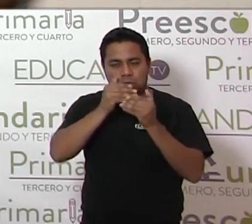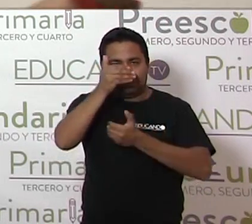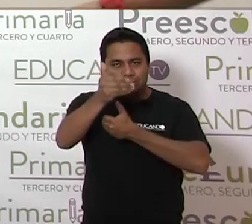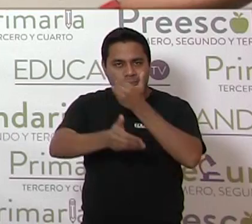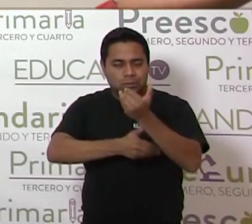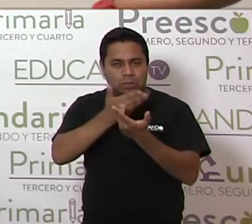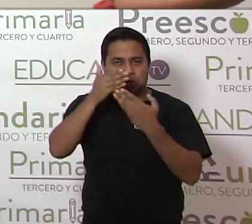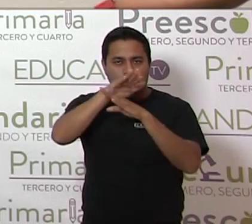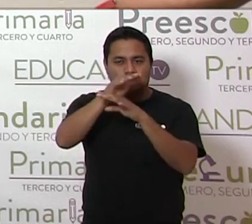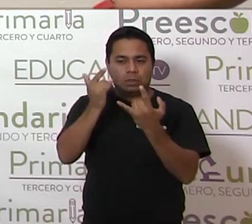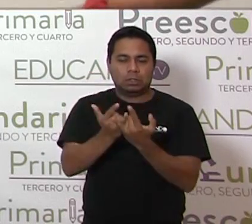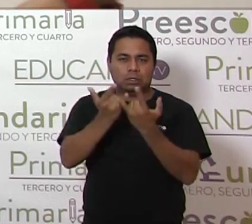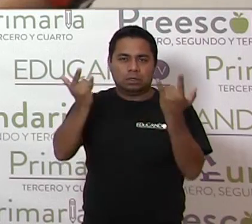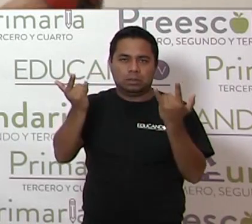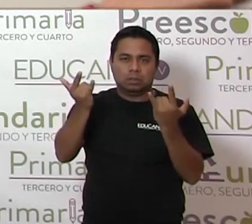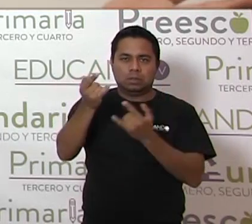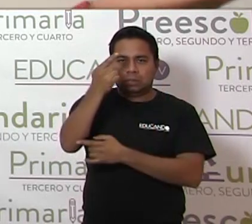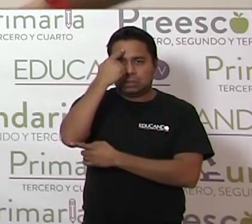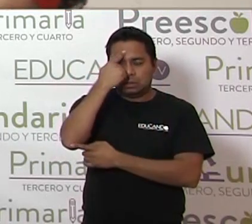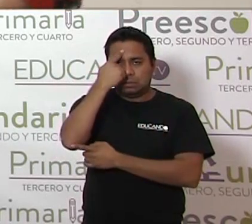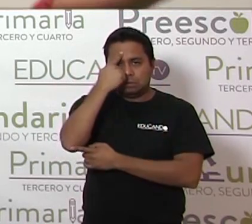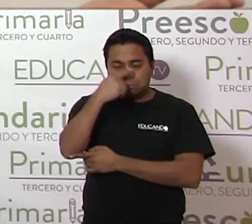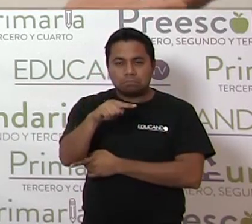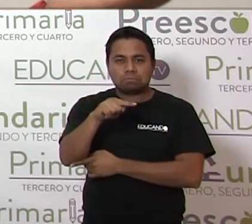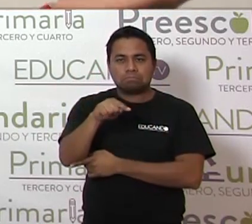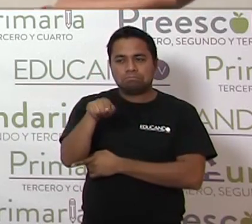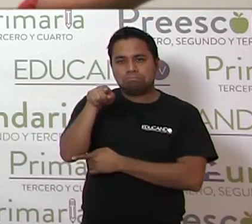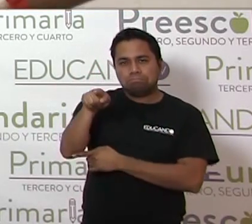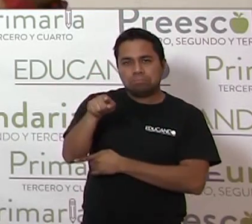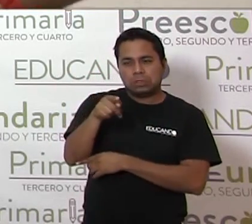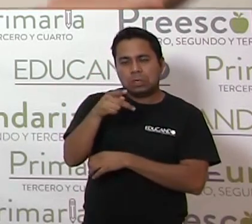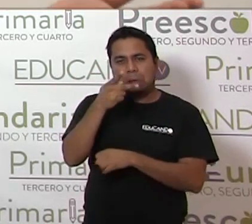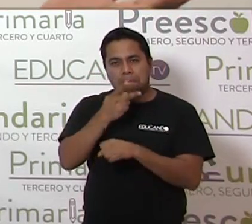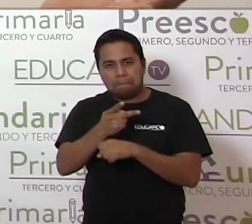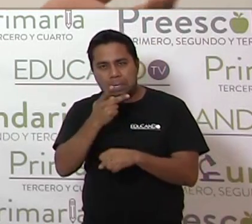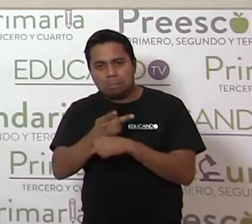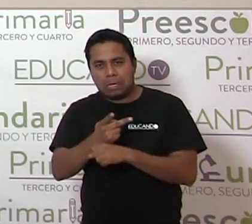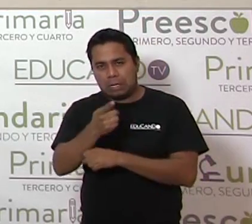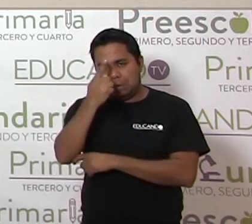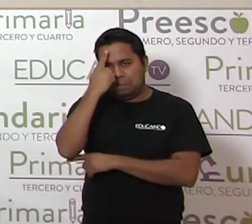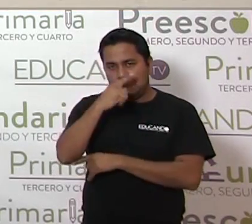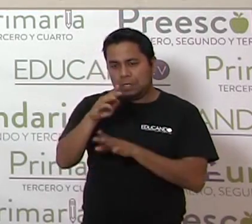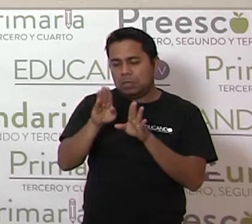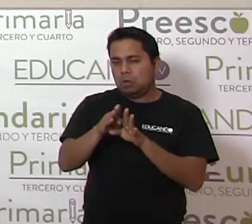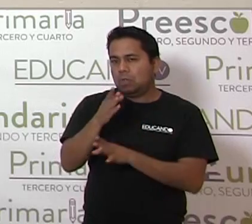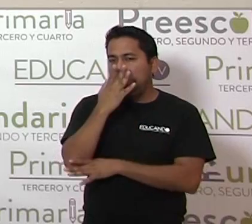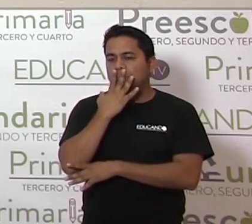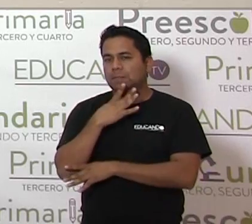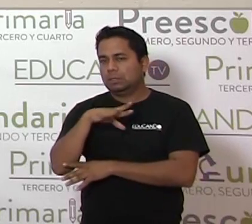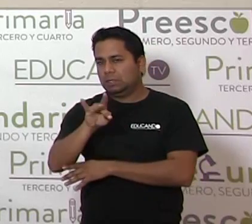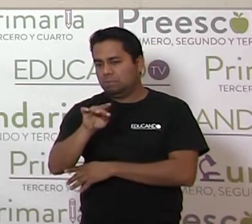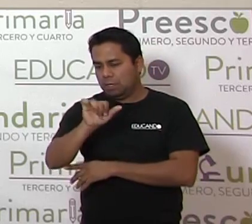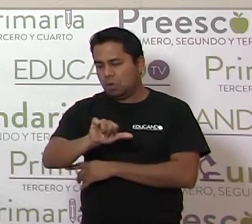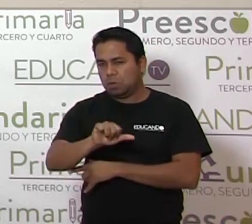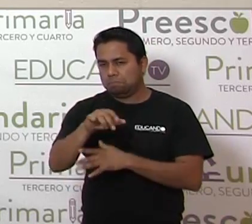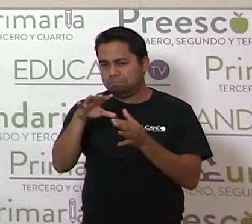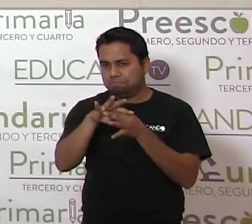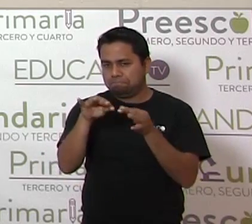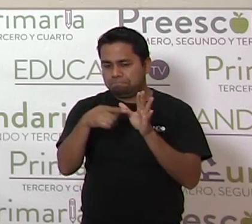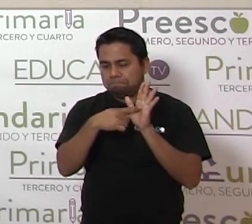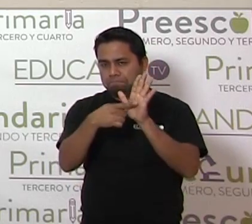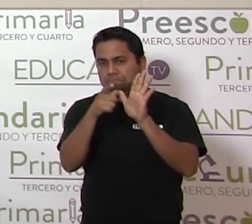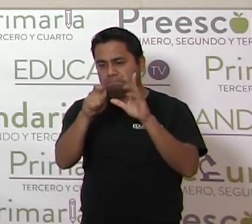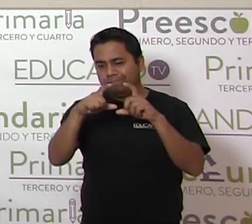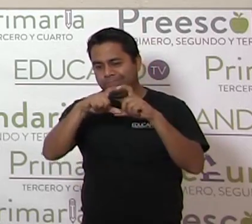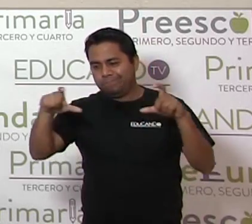los procesos históricos a lo largo de toda tu primaria de una forma muy sencilla y hoy la vamos a